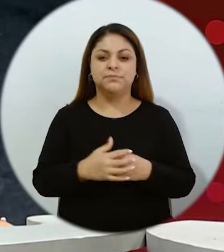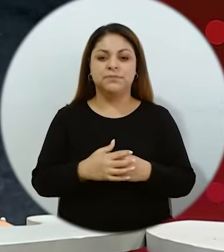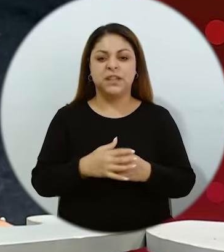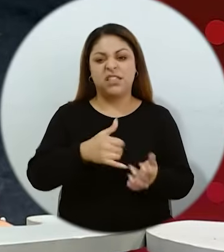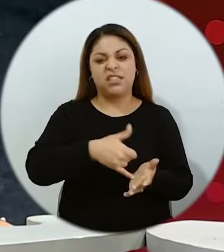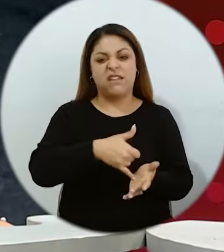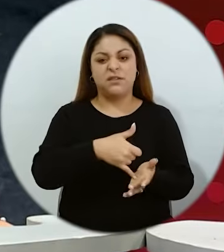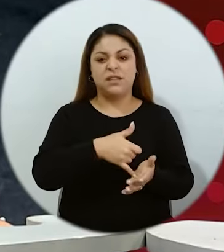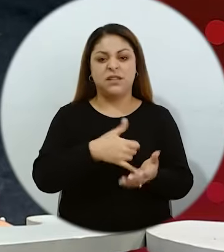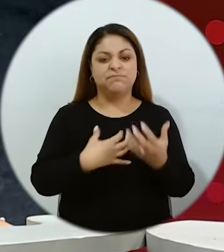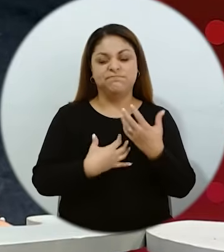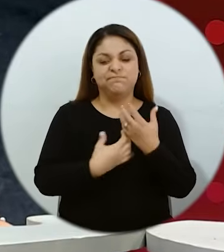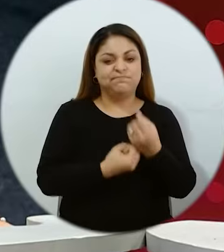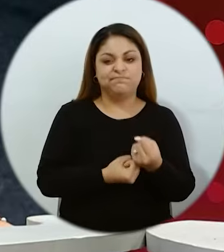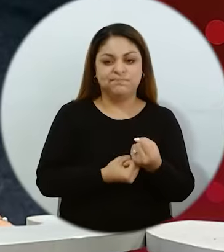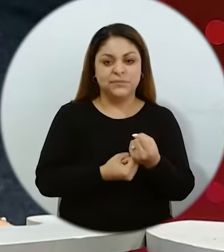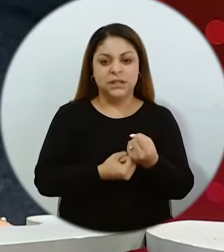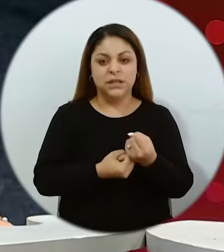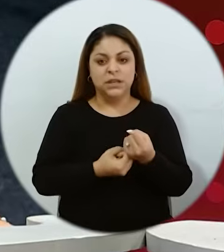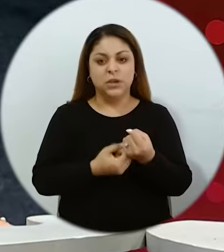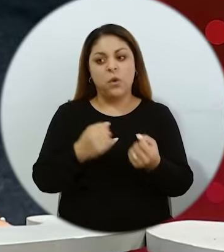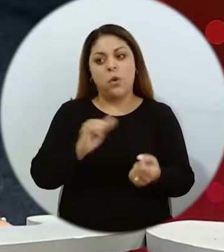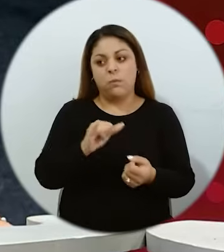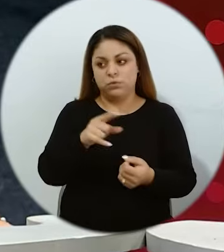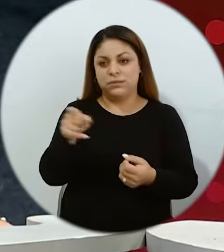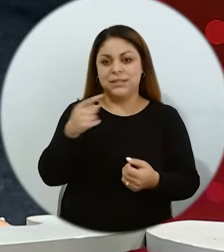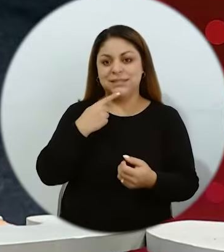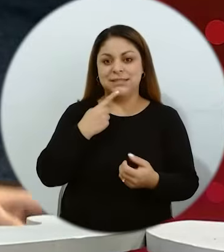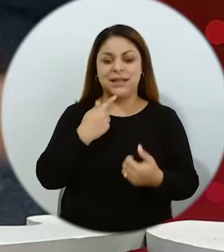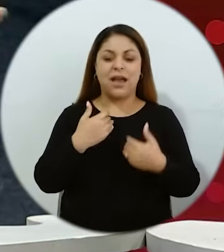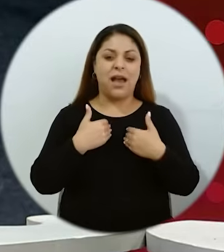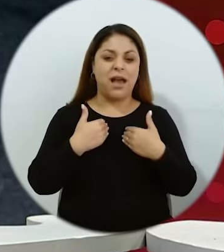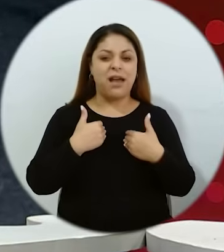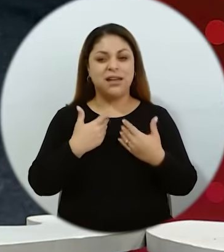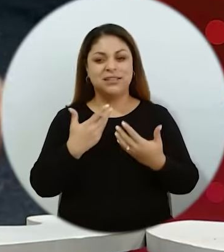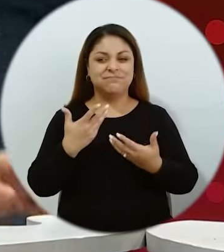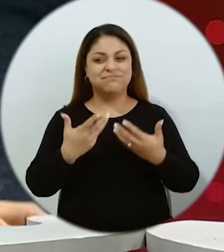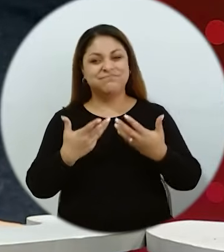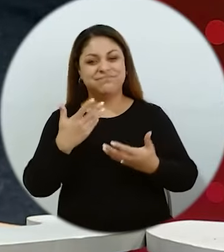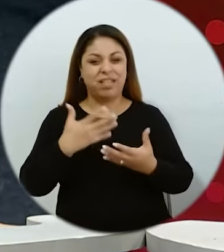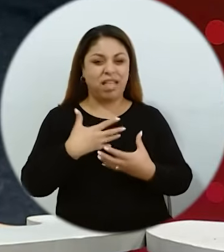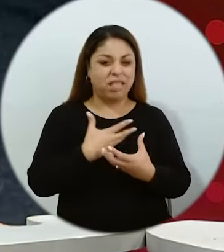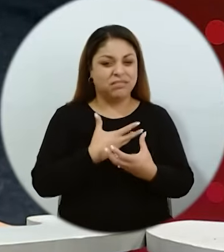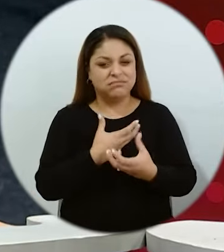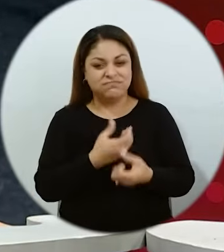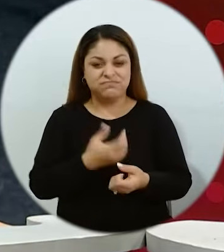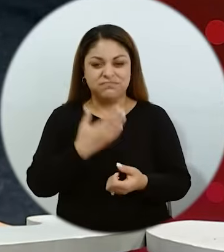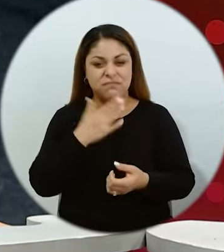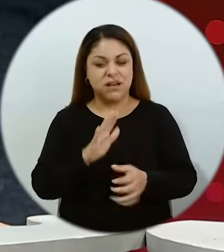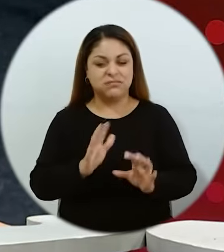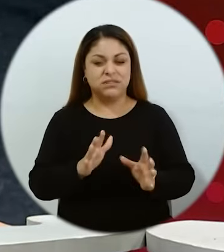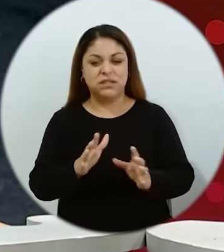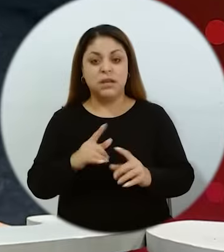forma debilitando esa confianza que ya de por sí, como ustedes dicen, pues tiene sus bemoles ahí. Pero que es